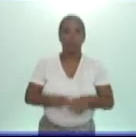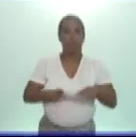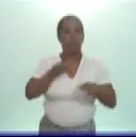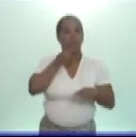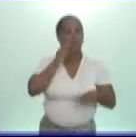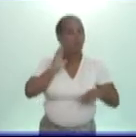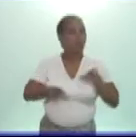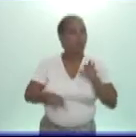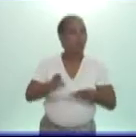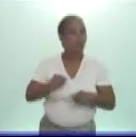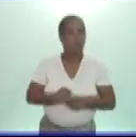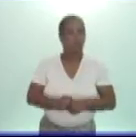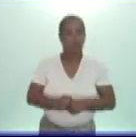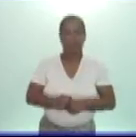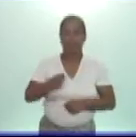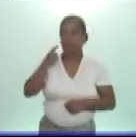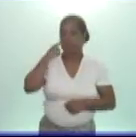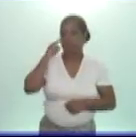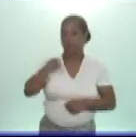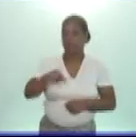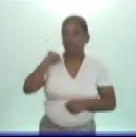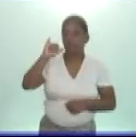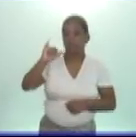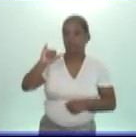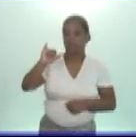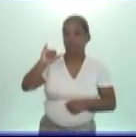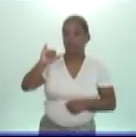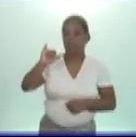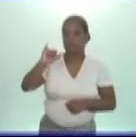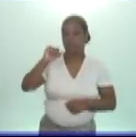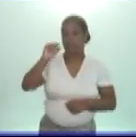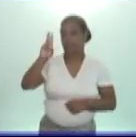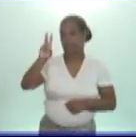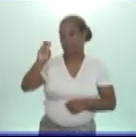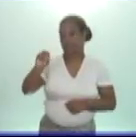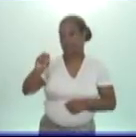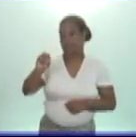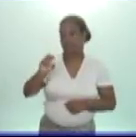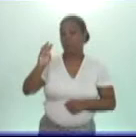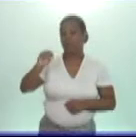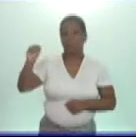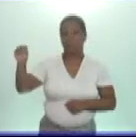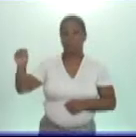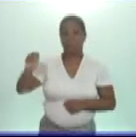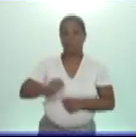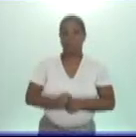centigramos, ¿qué serían? Si lo llevo a miligramos, ¿qué hago? Multiplico, serían 20 miligramos.